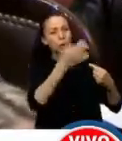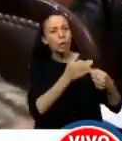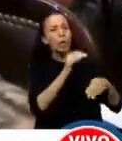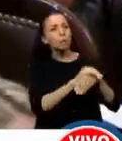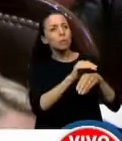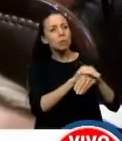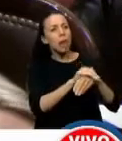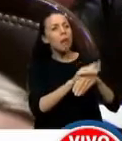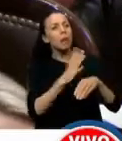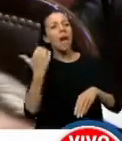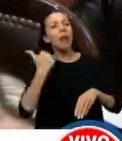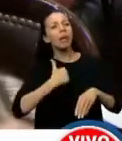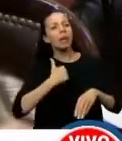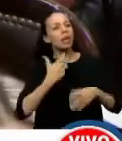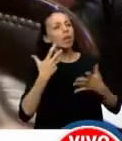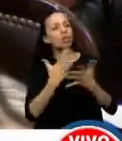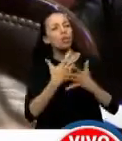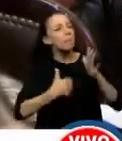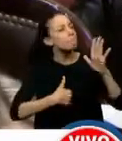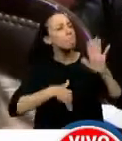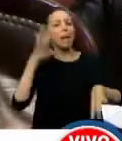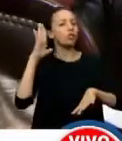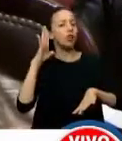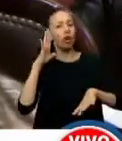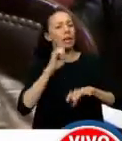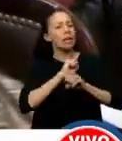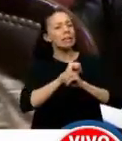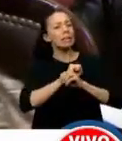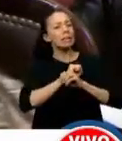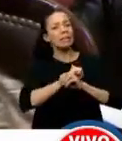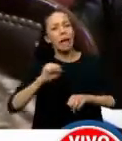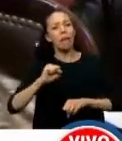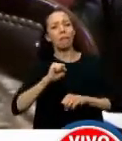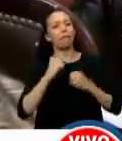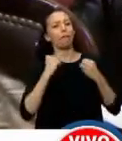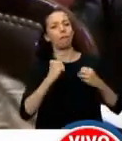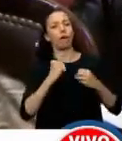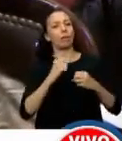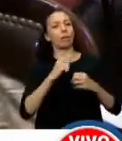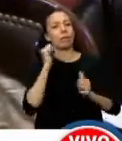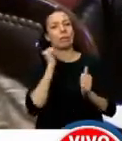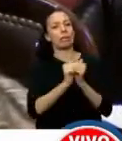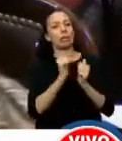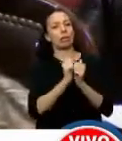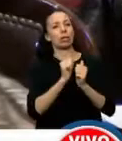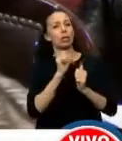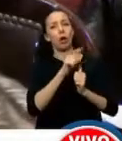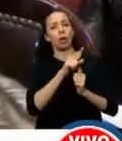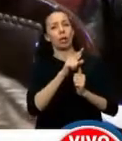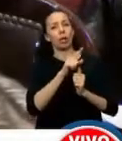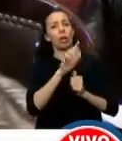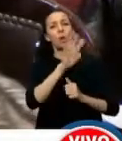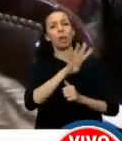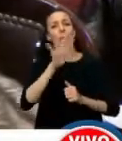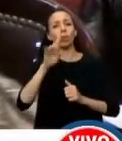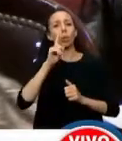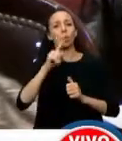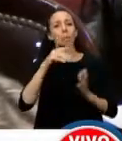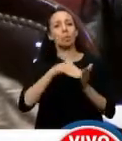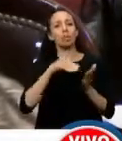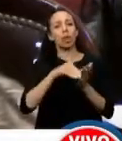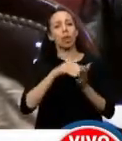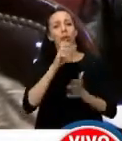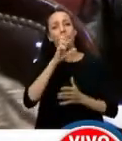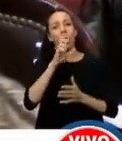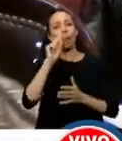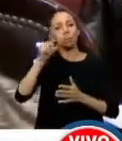¿no? Uh-huh. Nosotros del Frente de Todos venimos planteando un montón de cuestiones para poder negociar en mejores condiciones. Por supuesto que pueden salir o no que